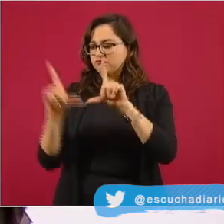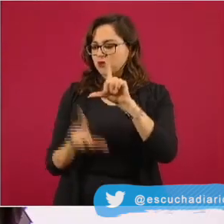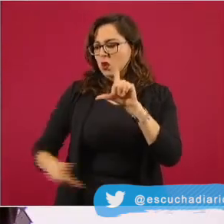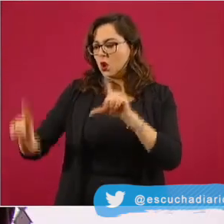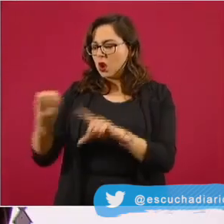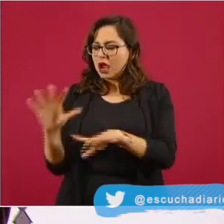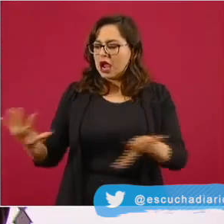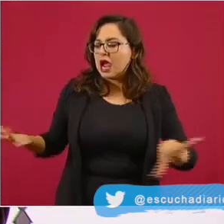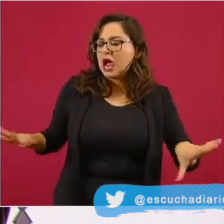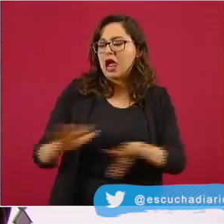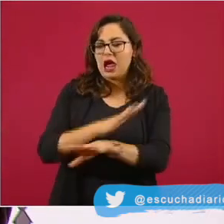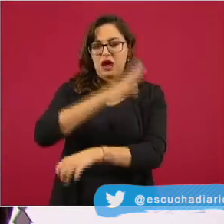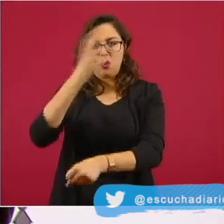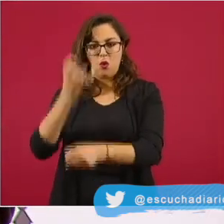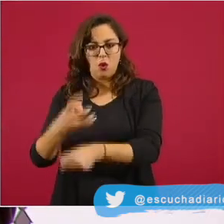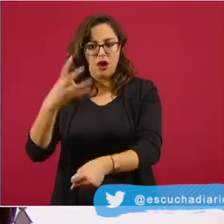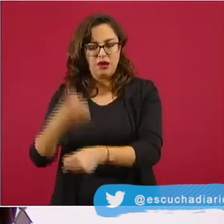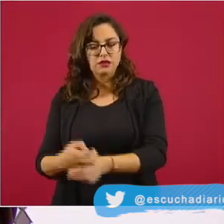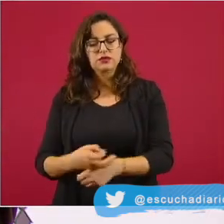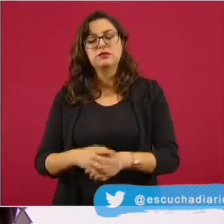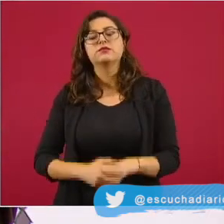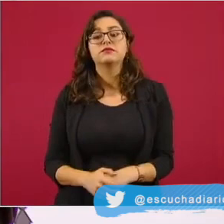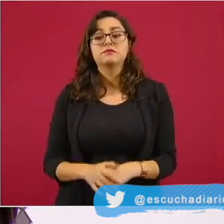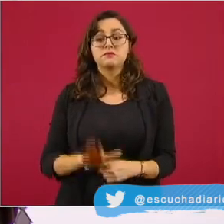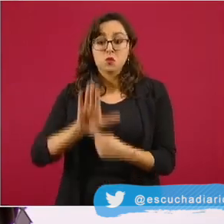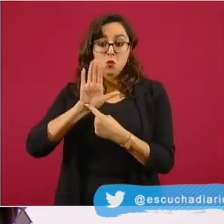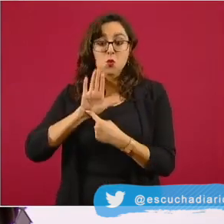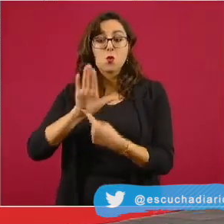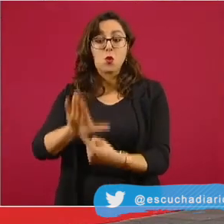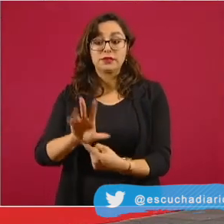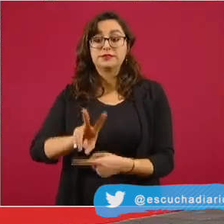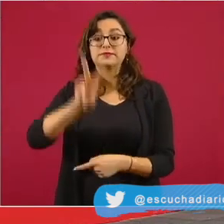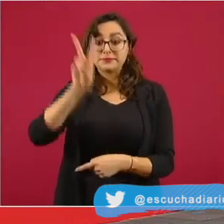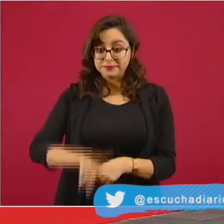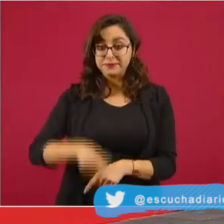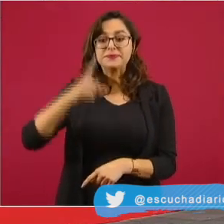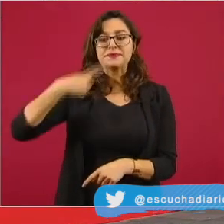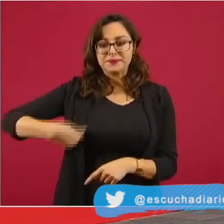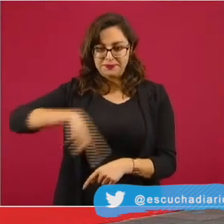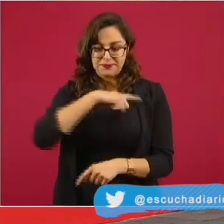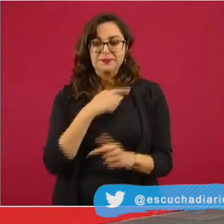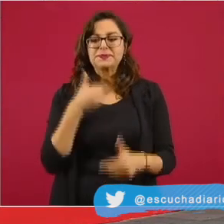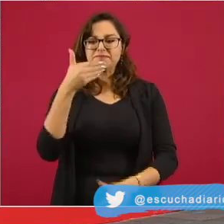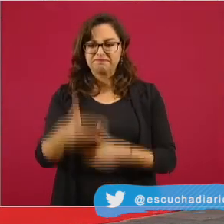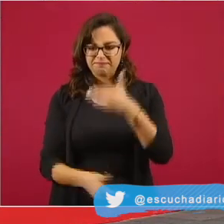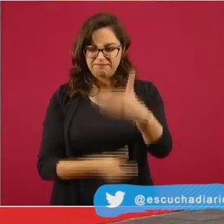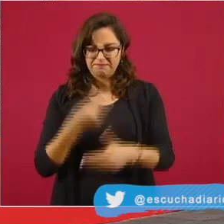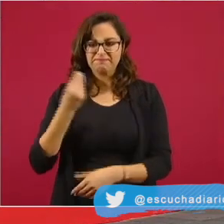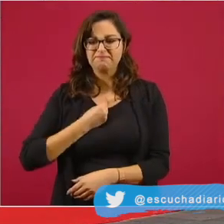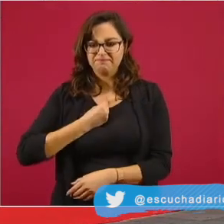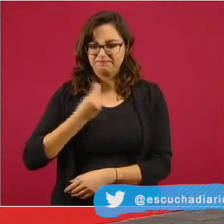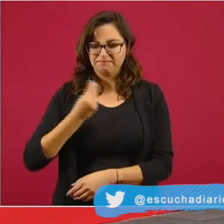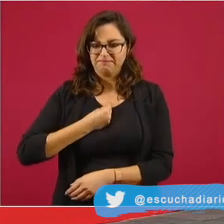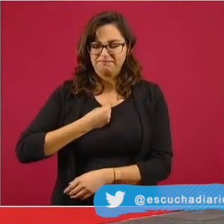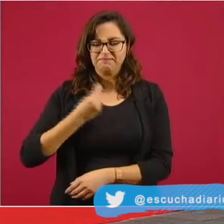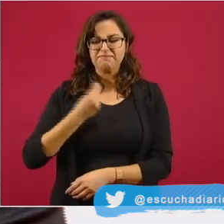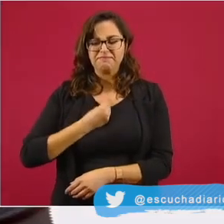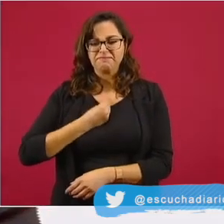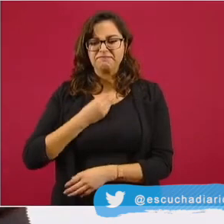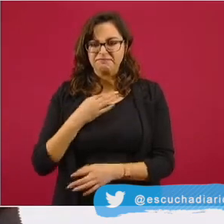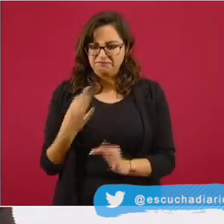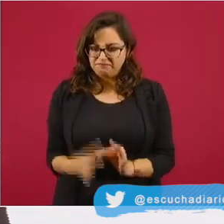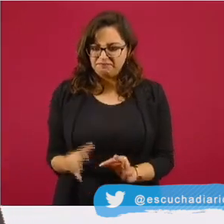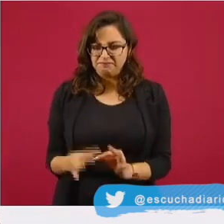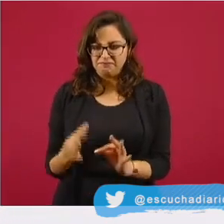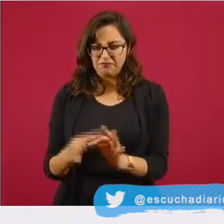vida pública de México. Y es evidente que si avanzamos y resistimos es porque nos